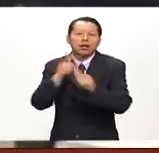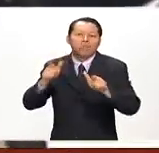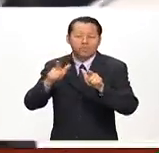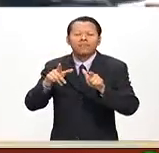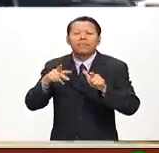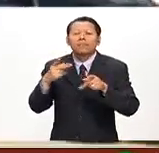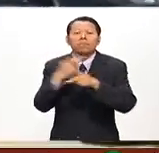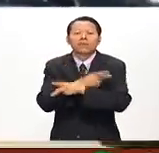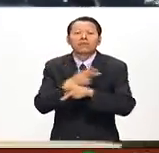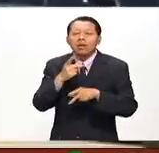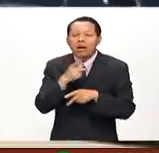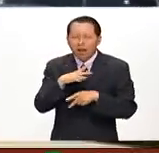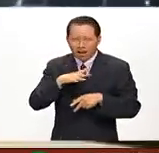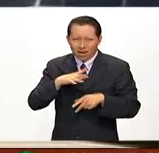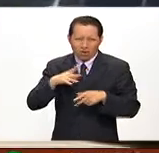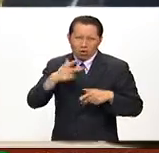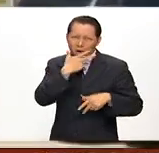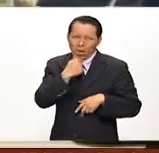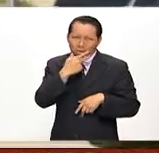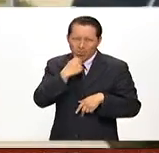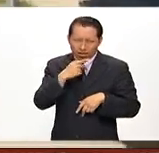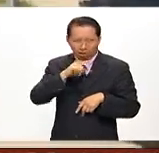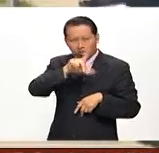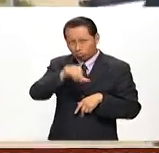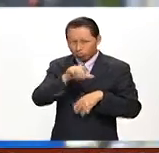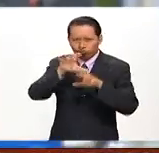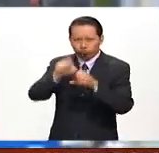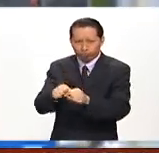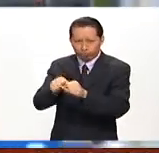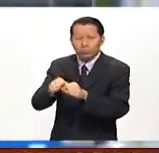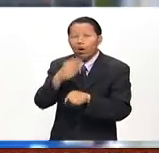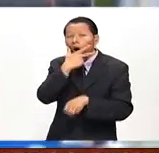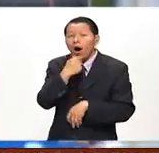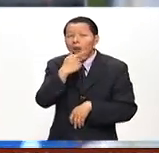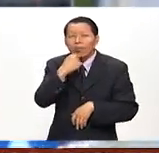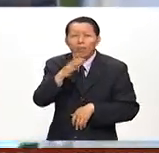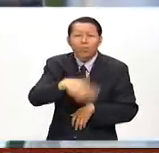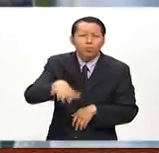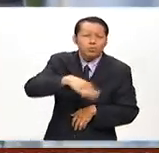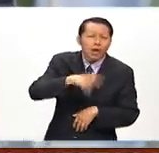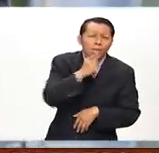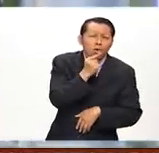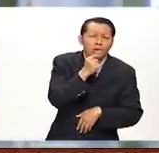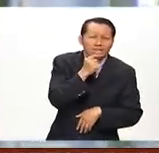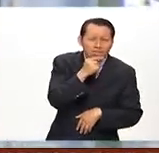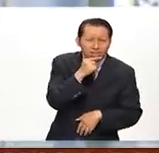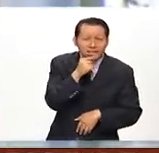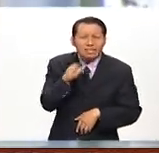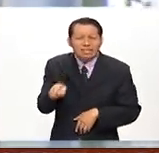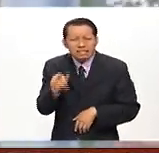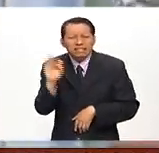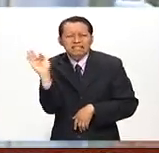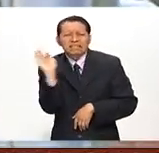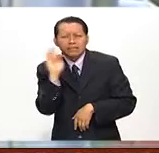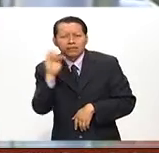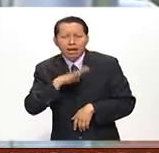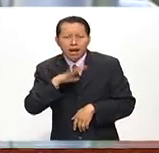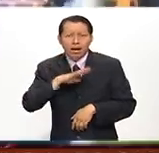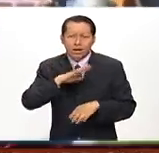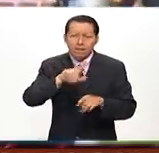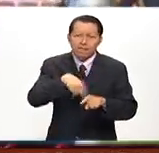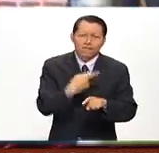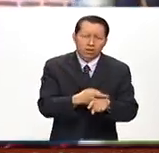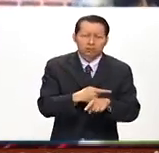fue puesto bajo custodia. De acuerdo con las autoridades locales, el hombre era buscado por la policía como sospechoso por un caso de